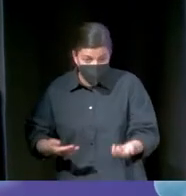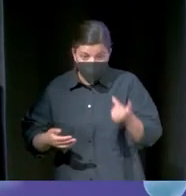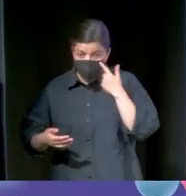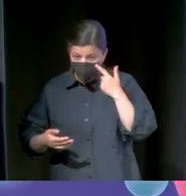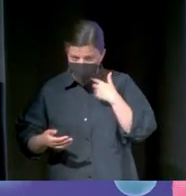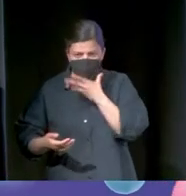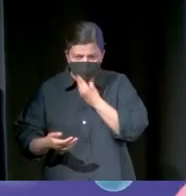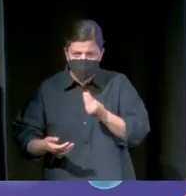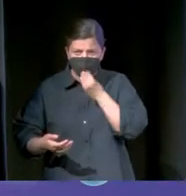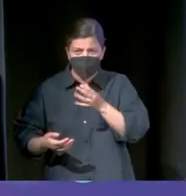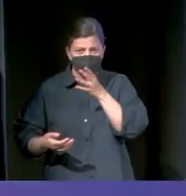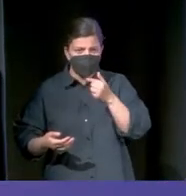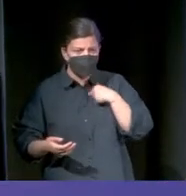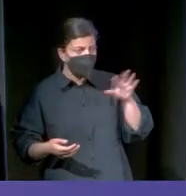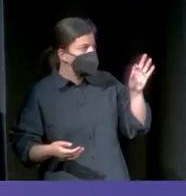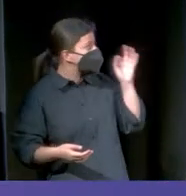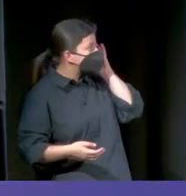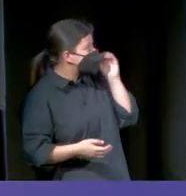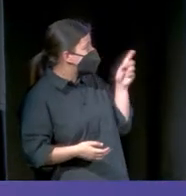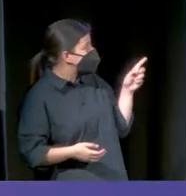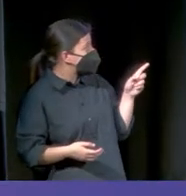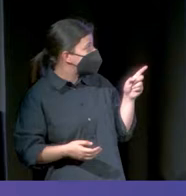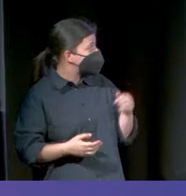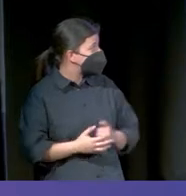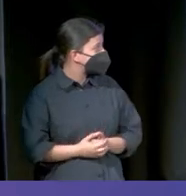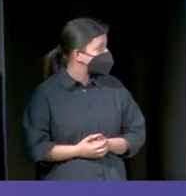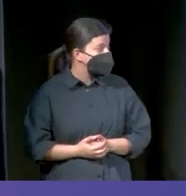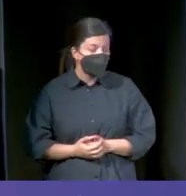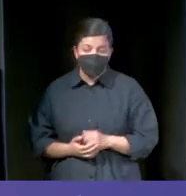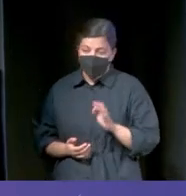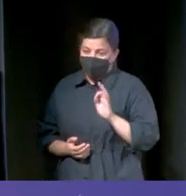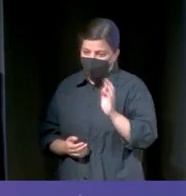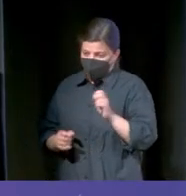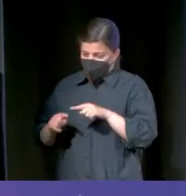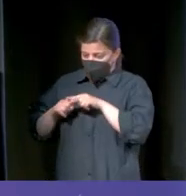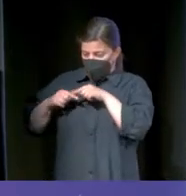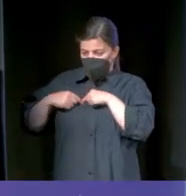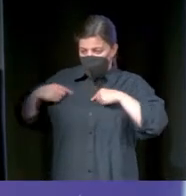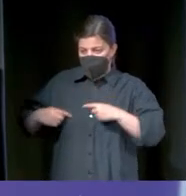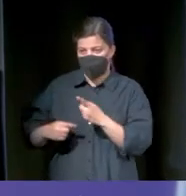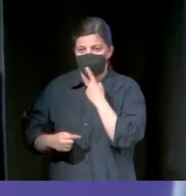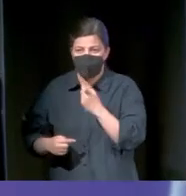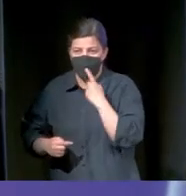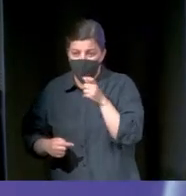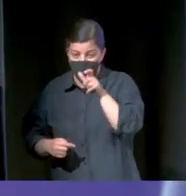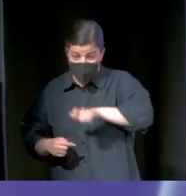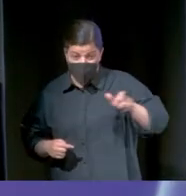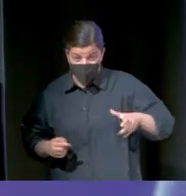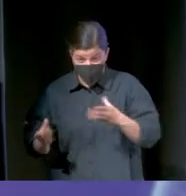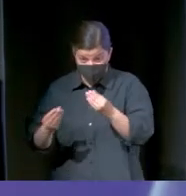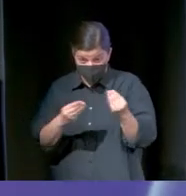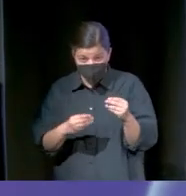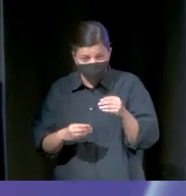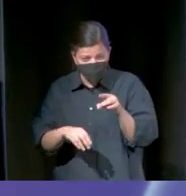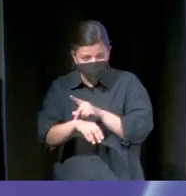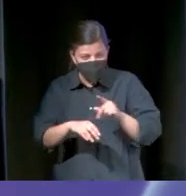quedó muy mal porque me tatué esta chica a veces verdad que ahora el corazón rojo la gente que hay mucha gente que lleve tatuajes